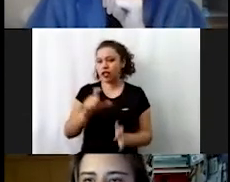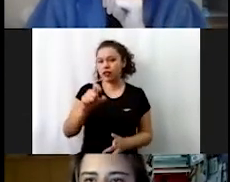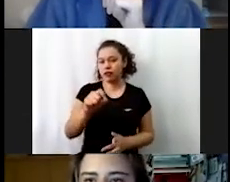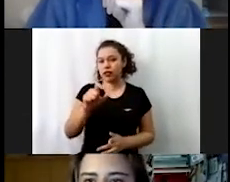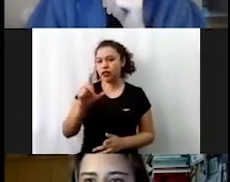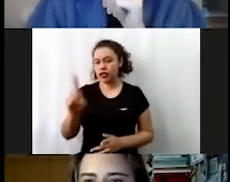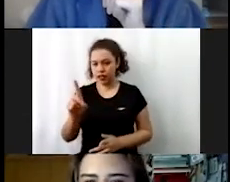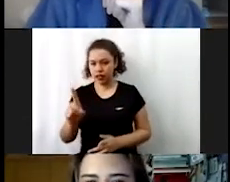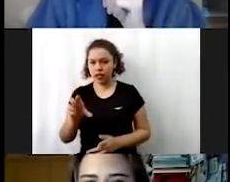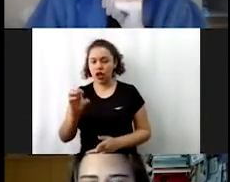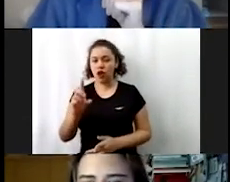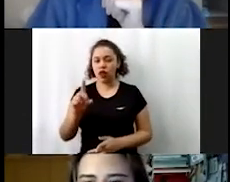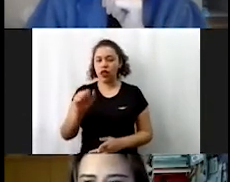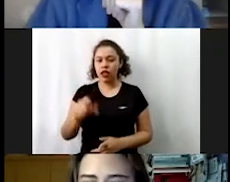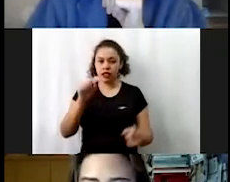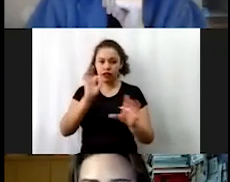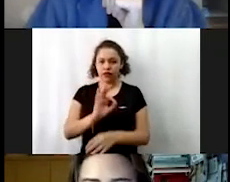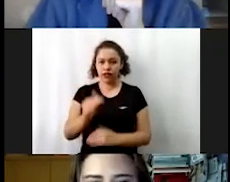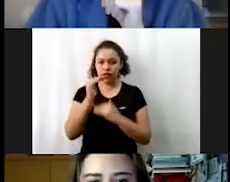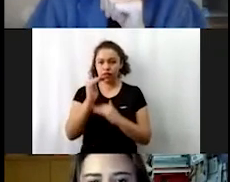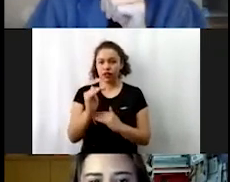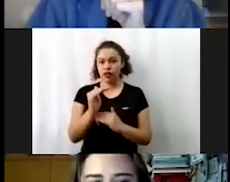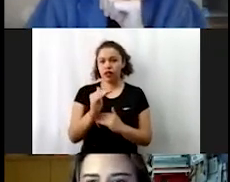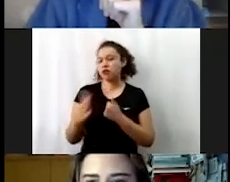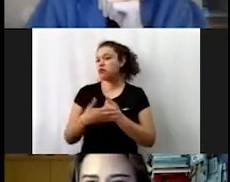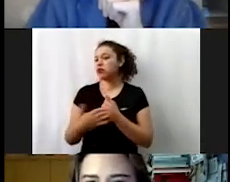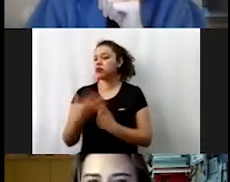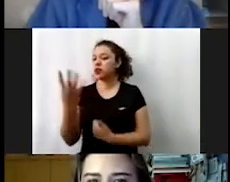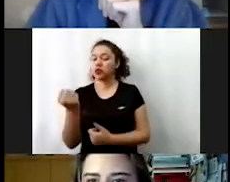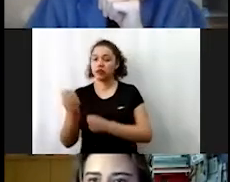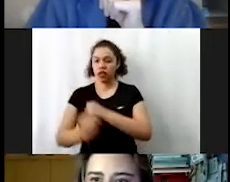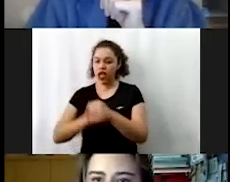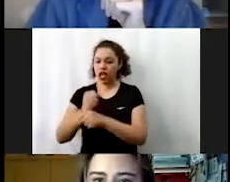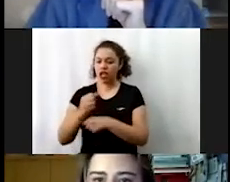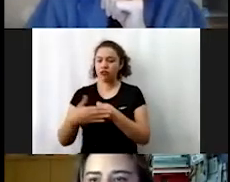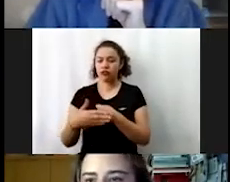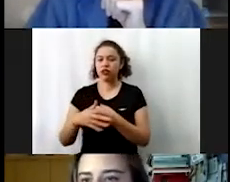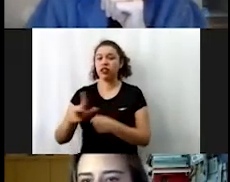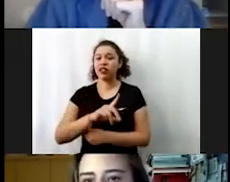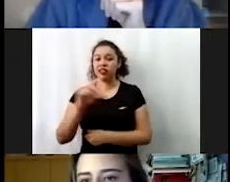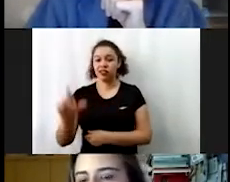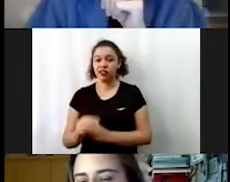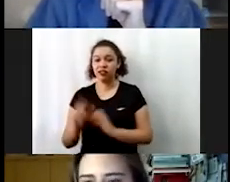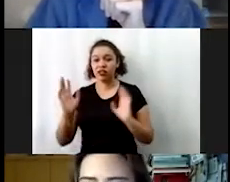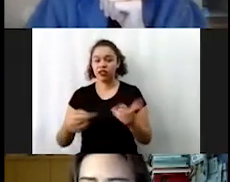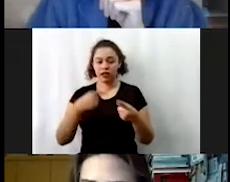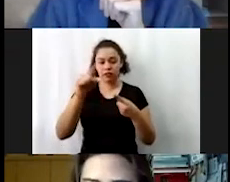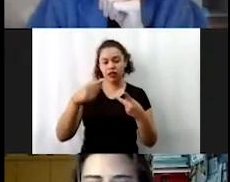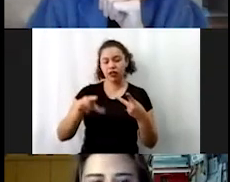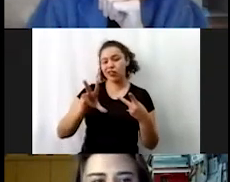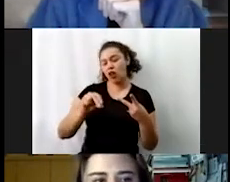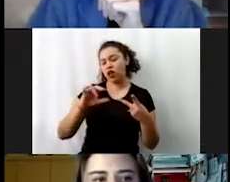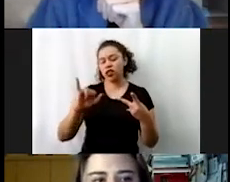fecha límite hasta dentro de 9 años y que después de eso nada más vamos a hacer un check de no se cumplió o se